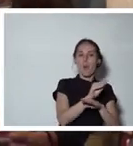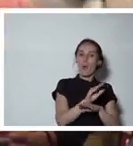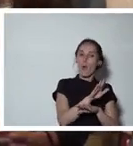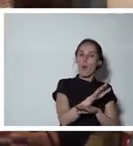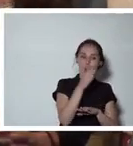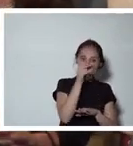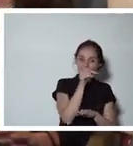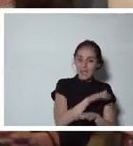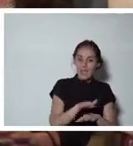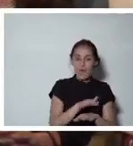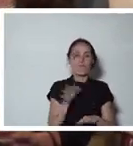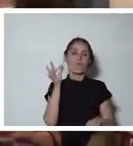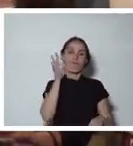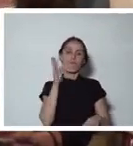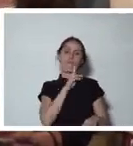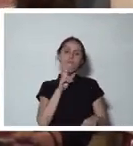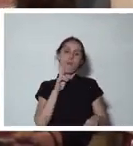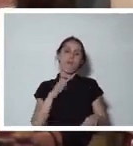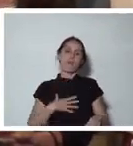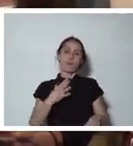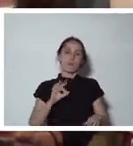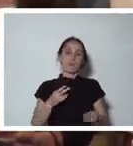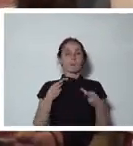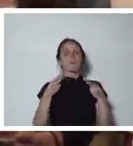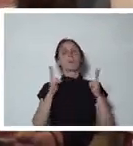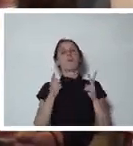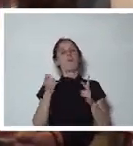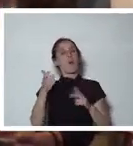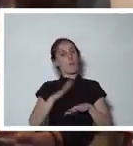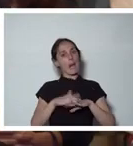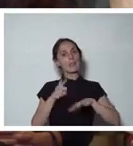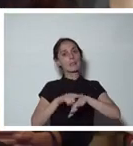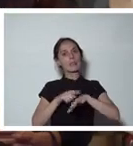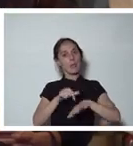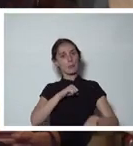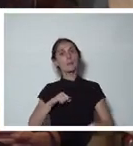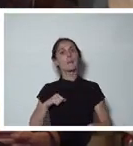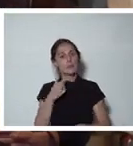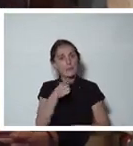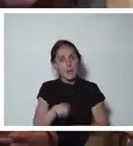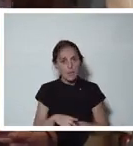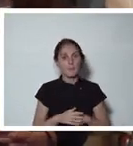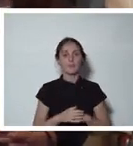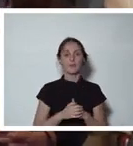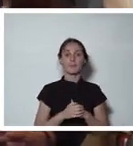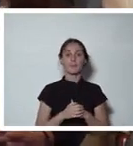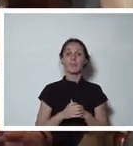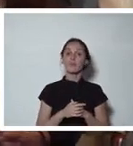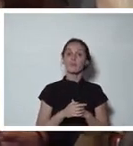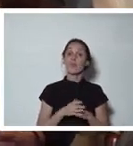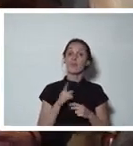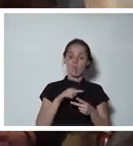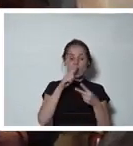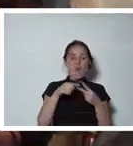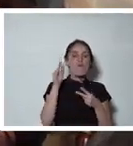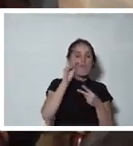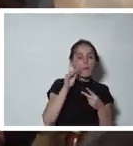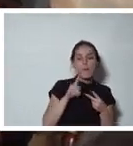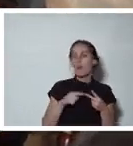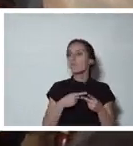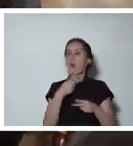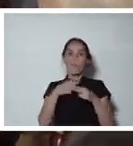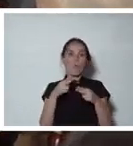entre todas estas cuestiones que que hemos estado impulsando formación Y muchísimas otras muchísimas otras políticas con mirada